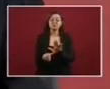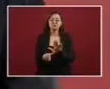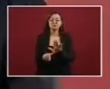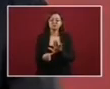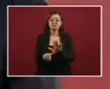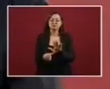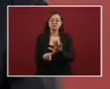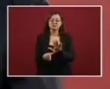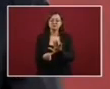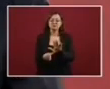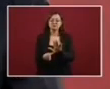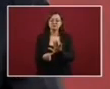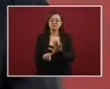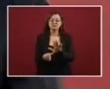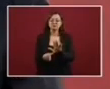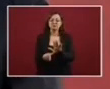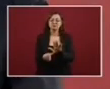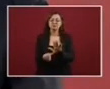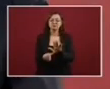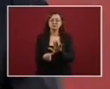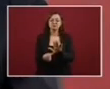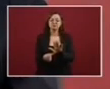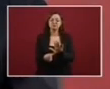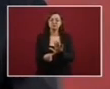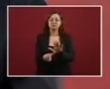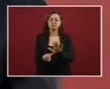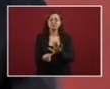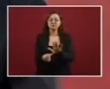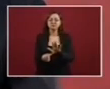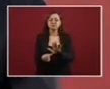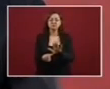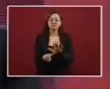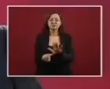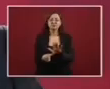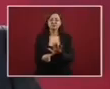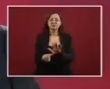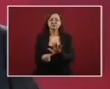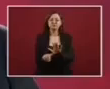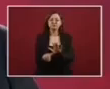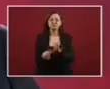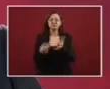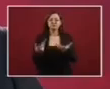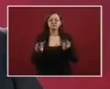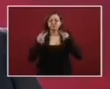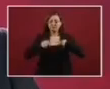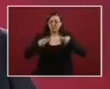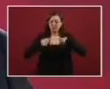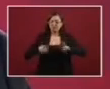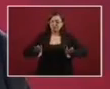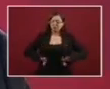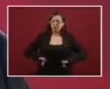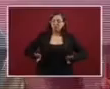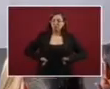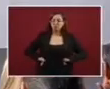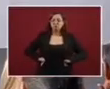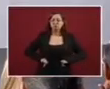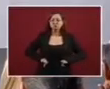lo de el análisis acerca de la actitud de la gente